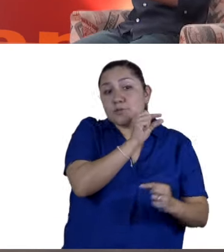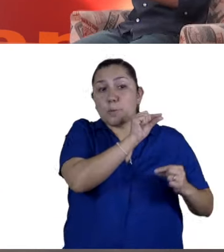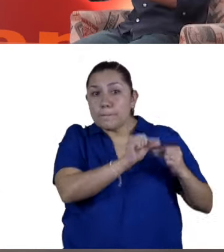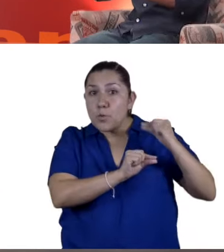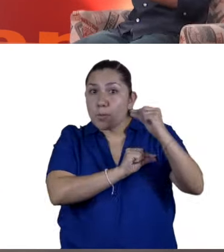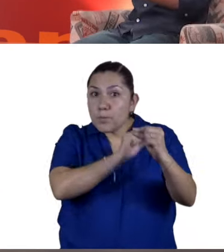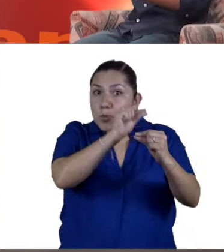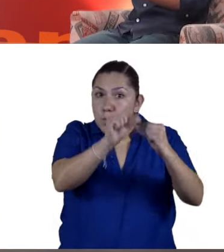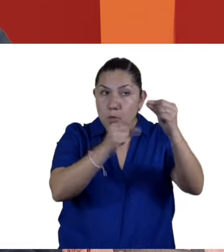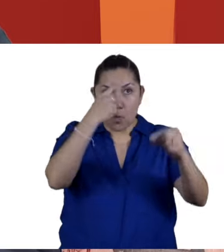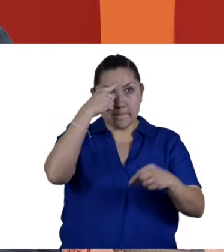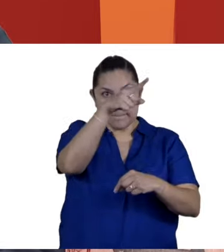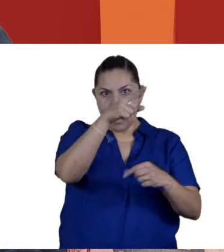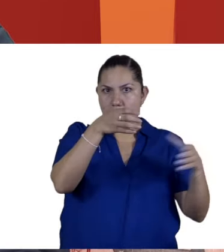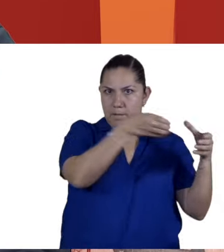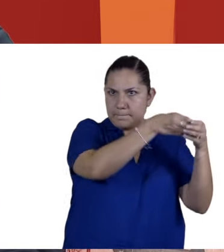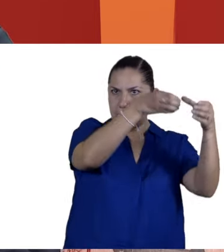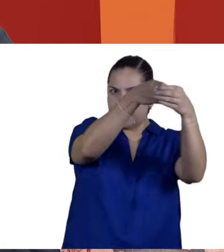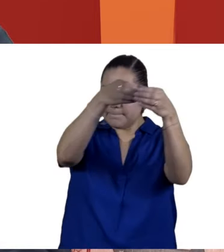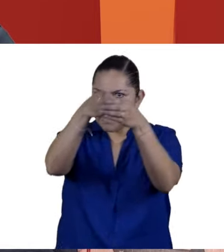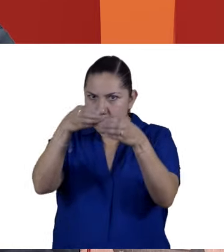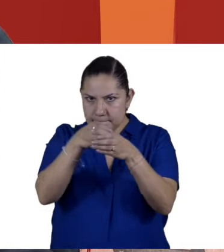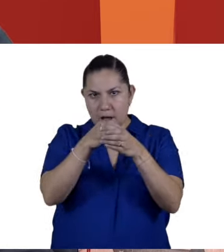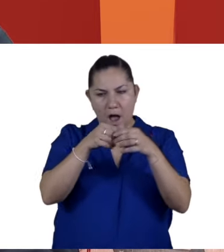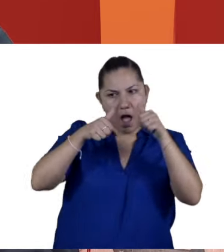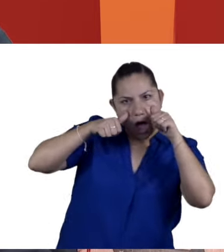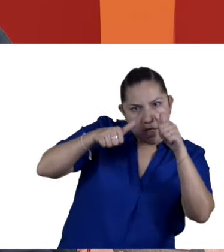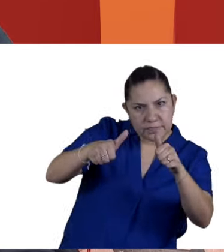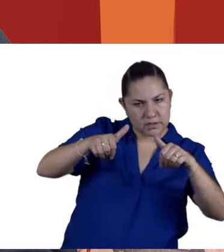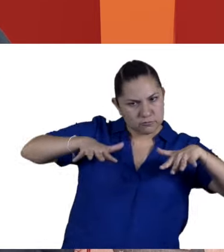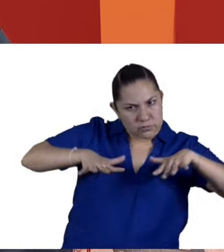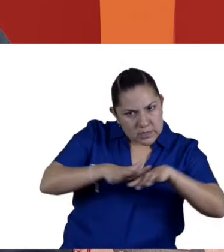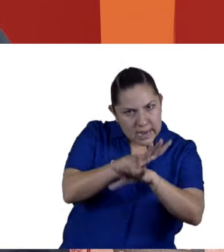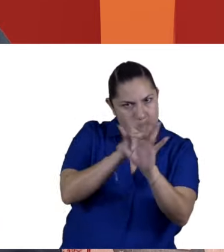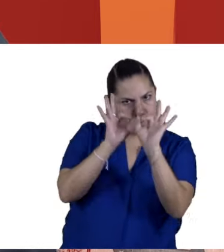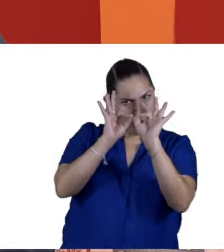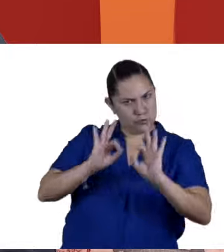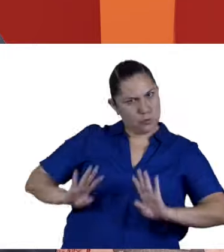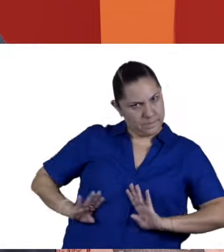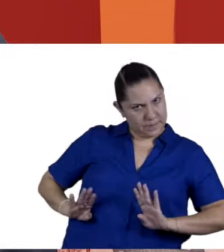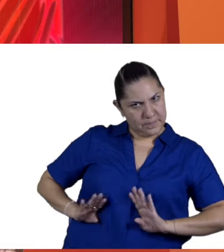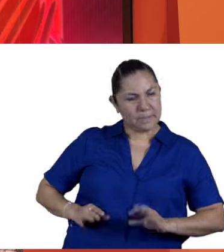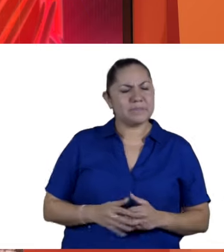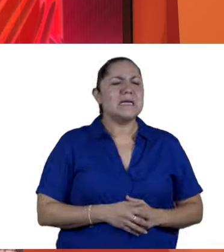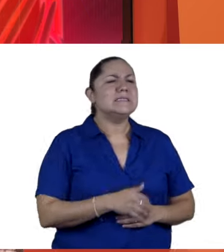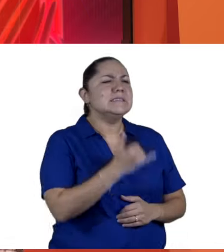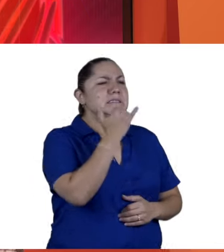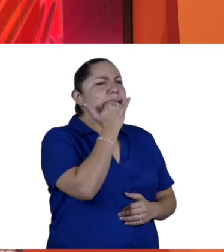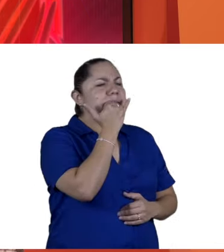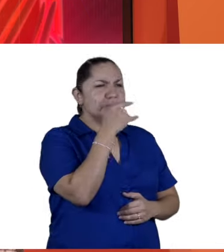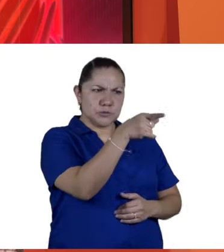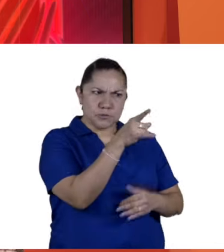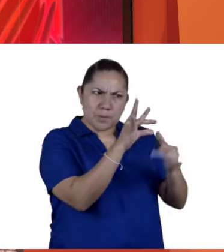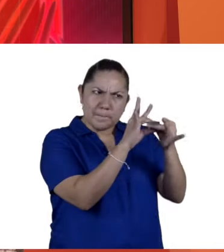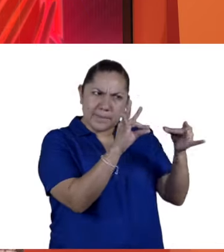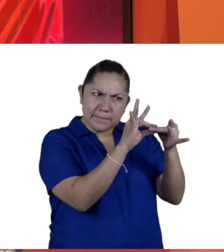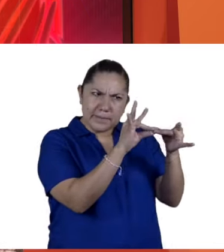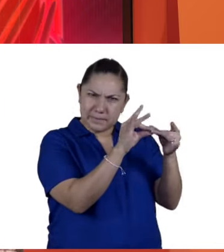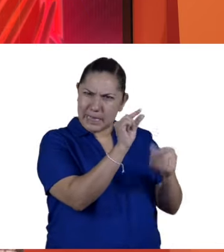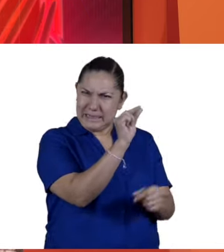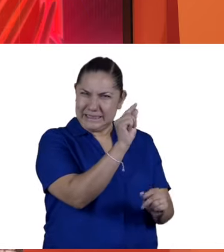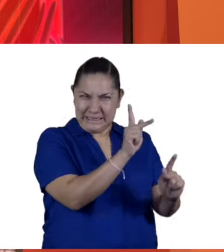formando poco a poco un camino para llegar a lo institucional y realmente generar cambios. voy a tener que interrumpir,